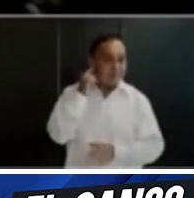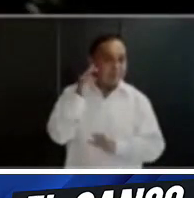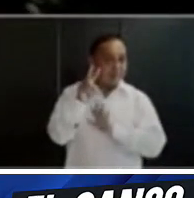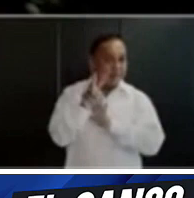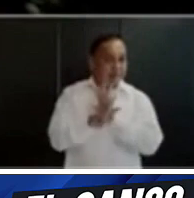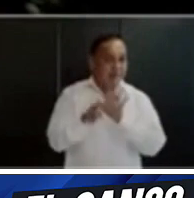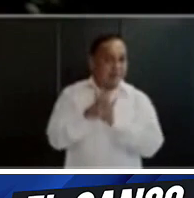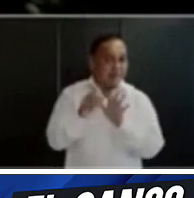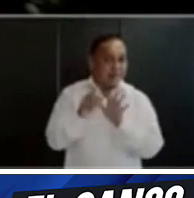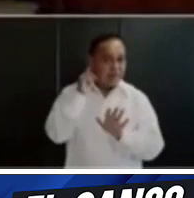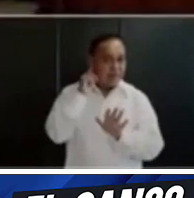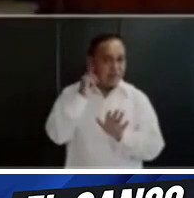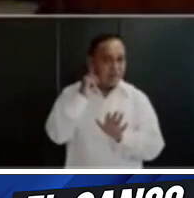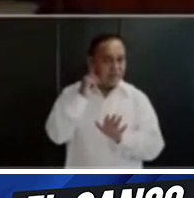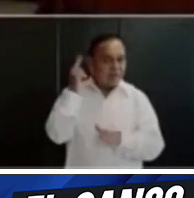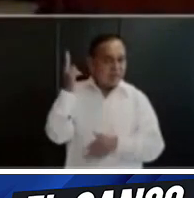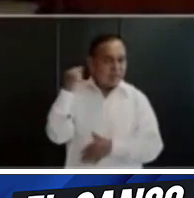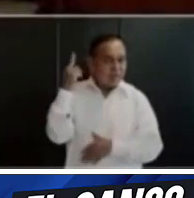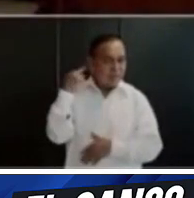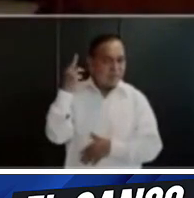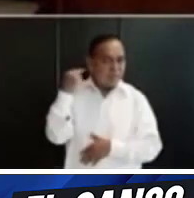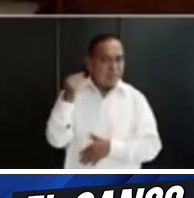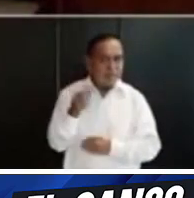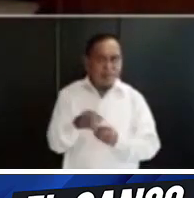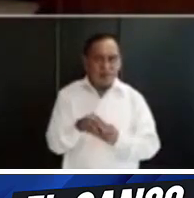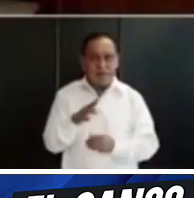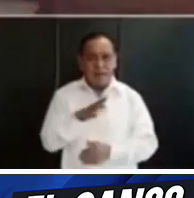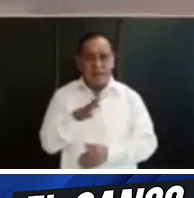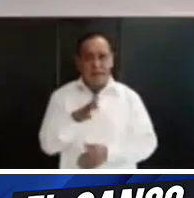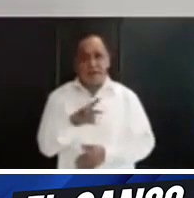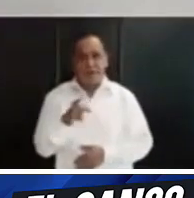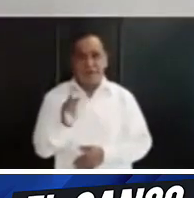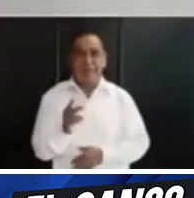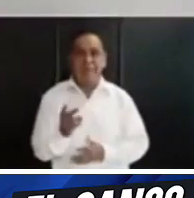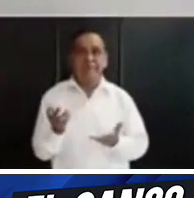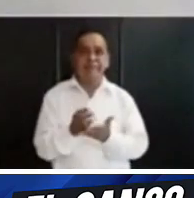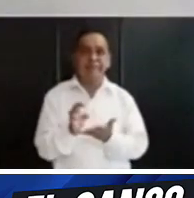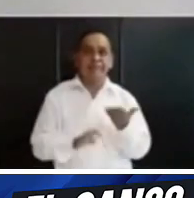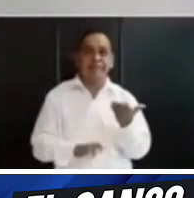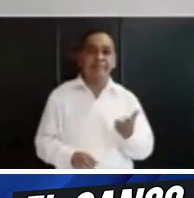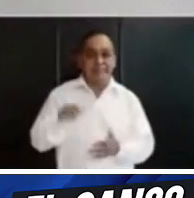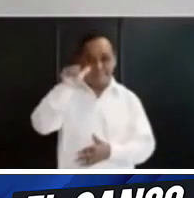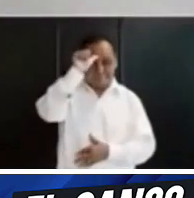Tenemos por allá el audio. Ay, sí, a ver, Ale. Entonces,